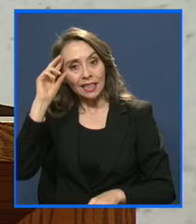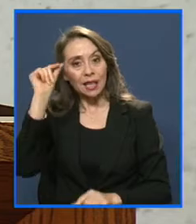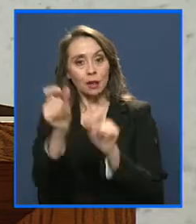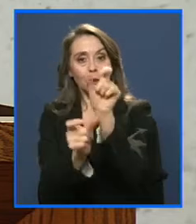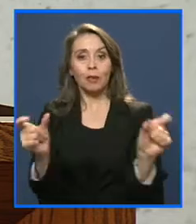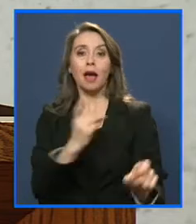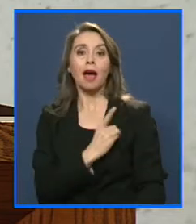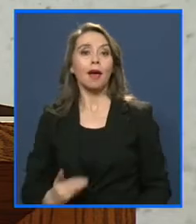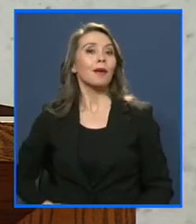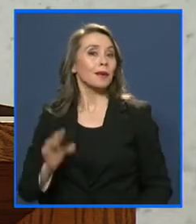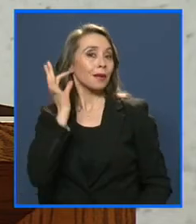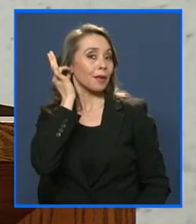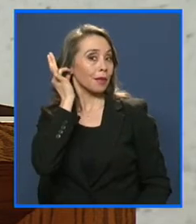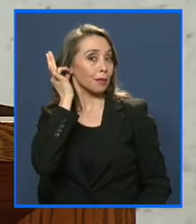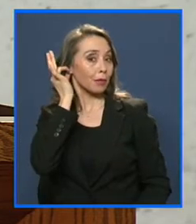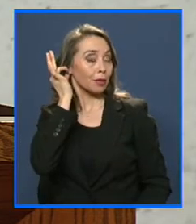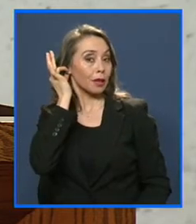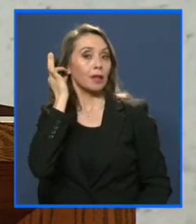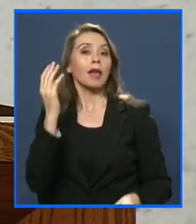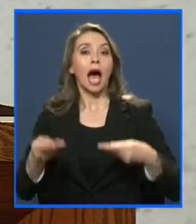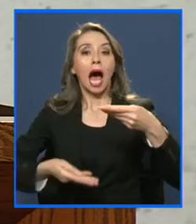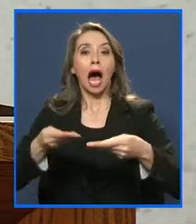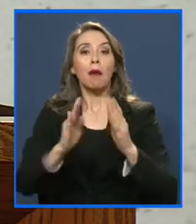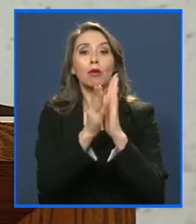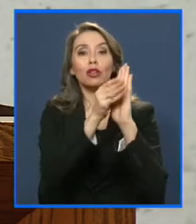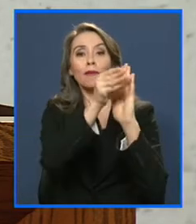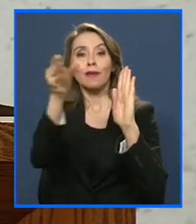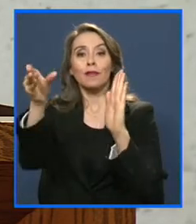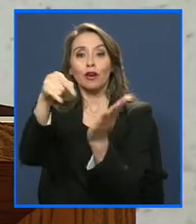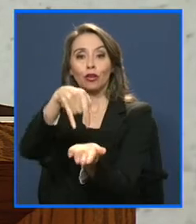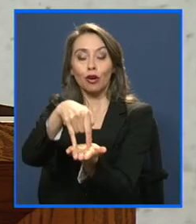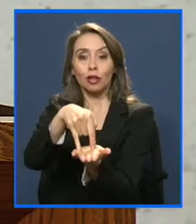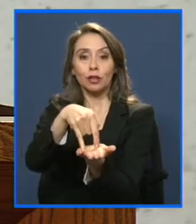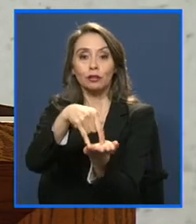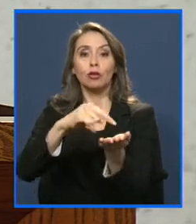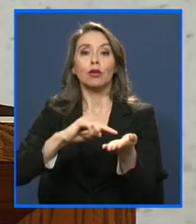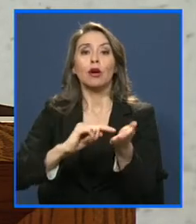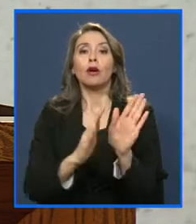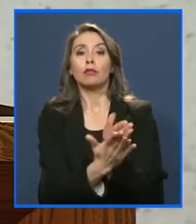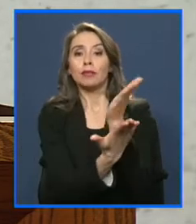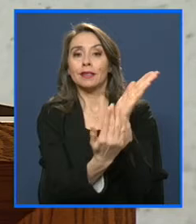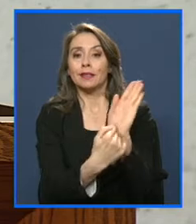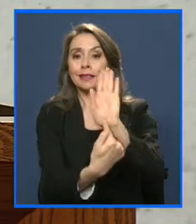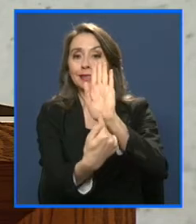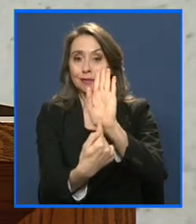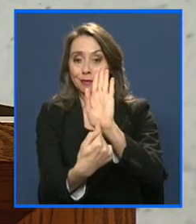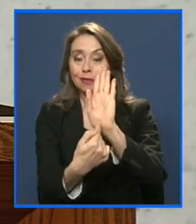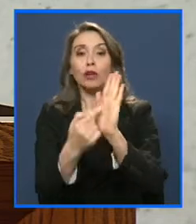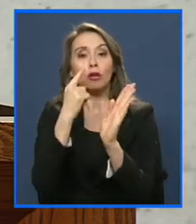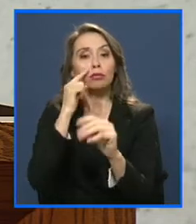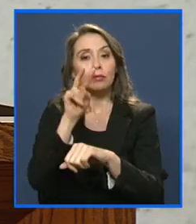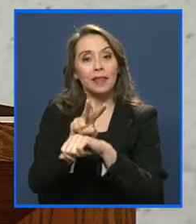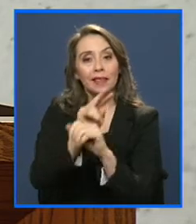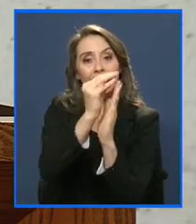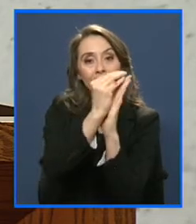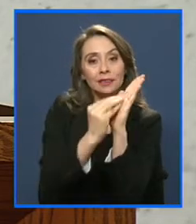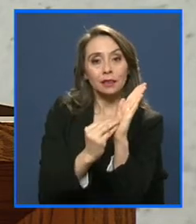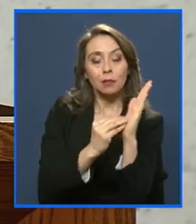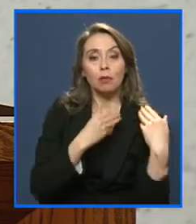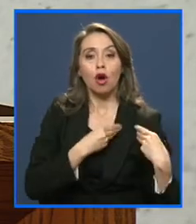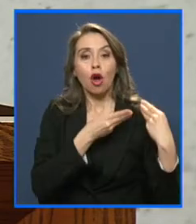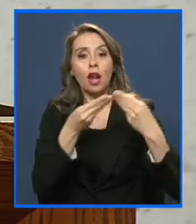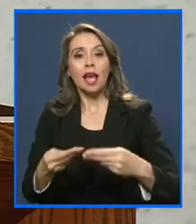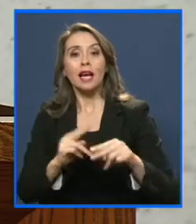parlamentarias y con el aporte de la biblioteca del congreso una publicación cuyo objetivo es testimoniar el legado